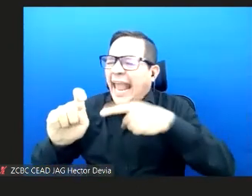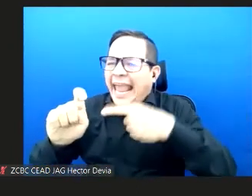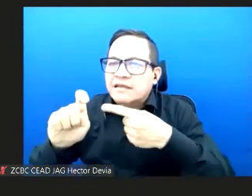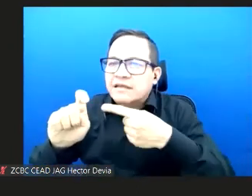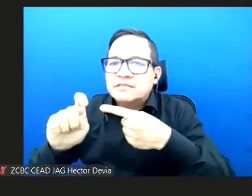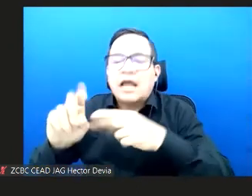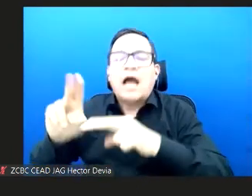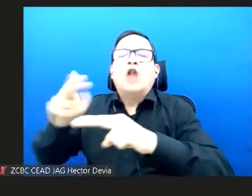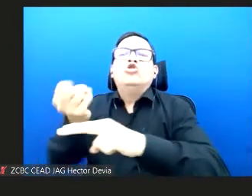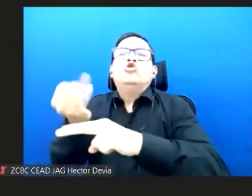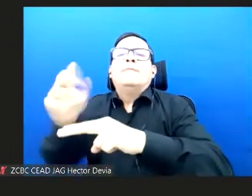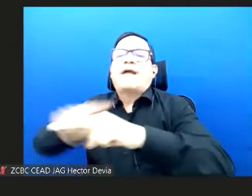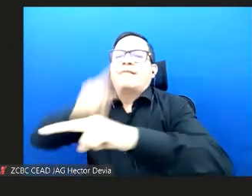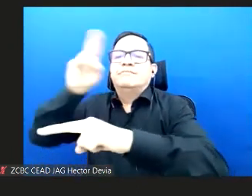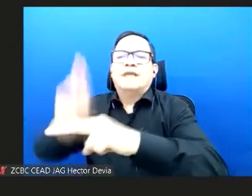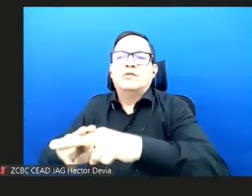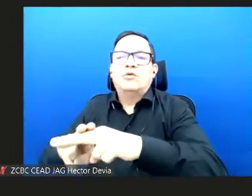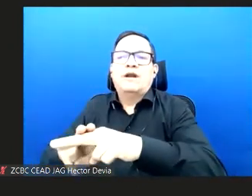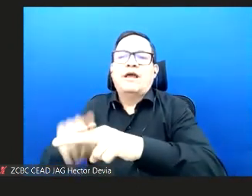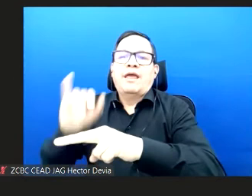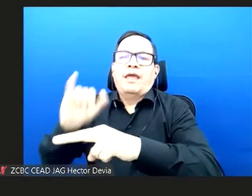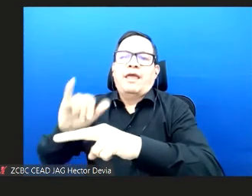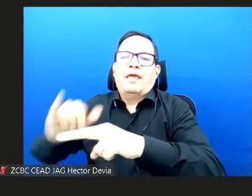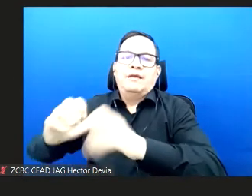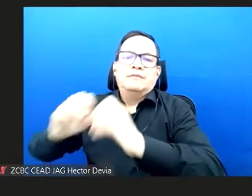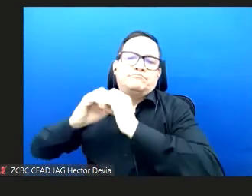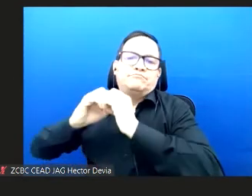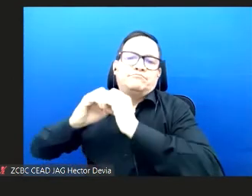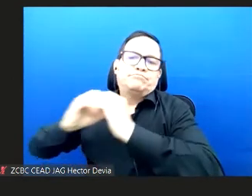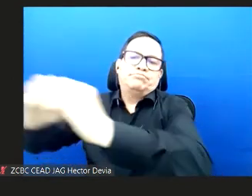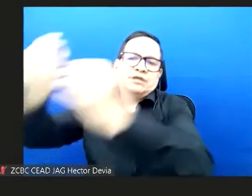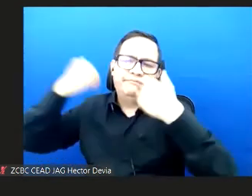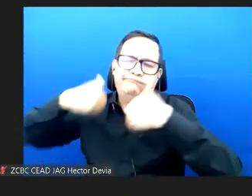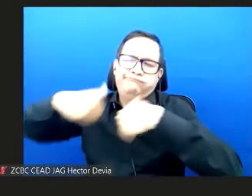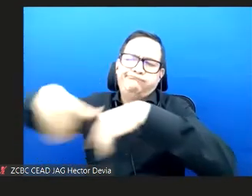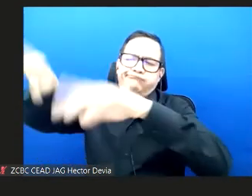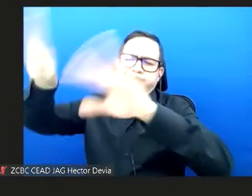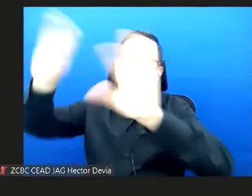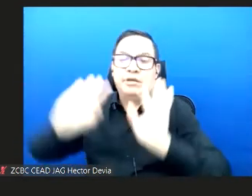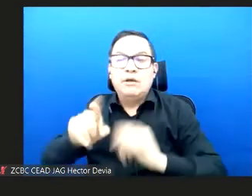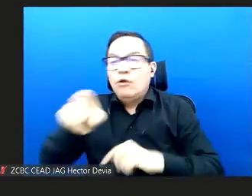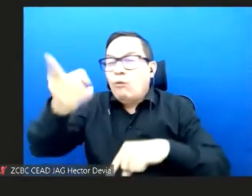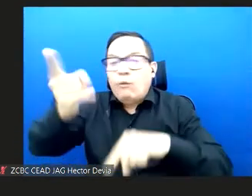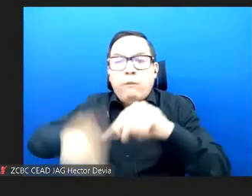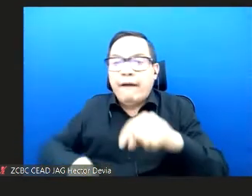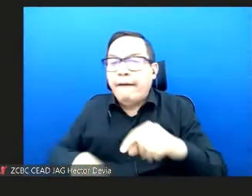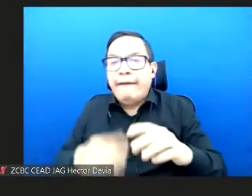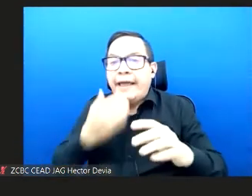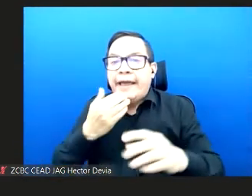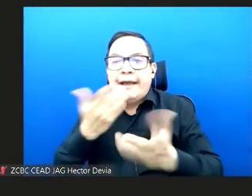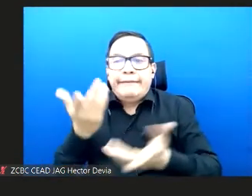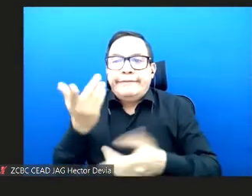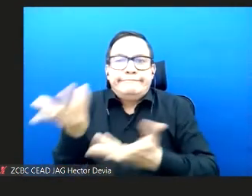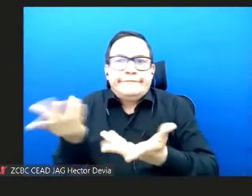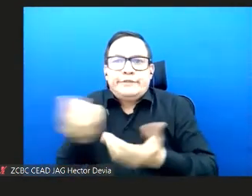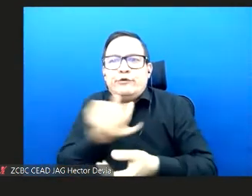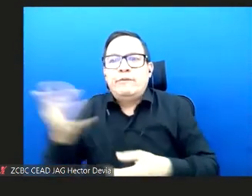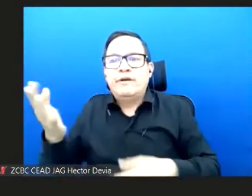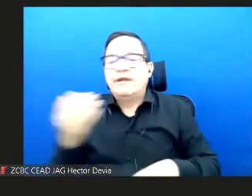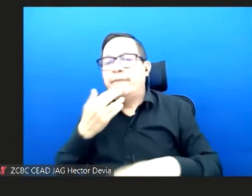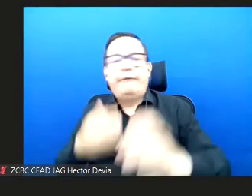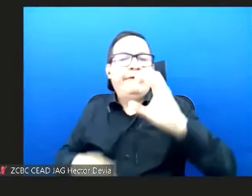para pues, no saturar o llenar de números que no, infinitos que no van a caber. Entonces x tales que x es un número